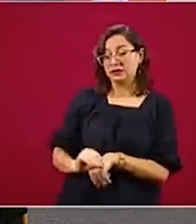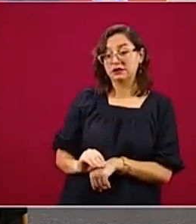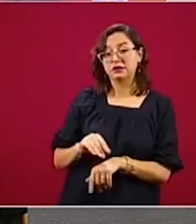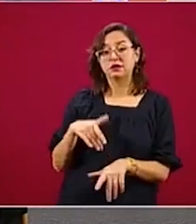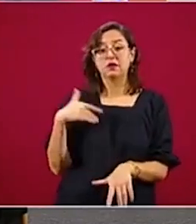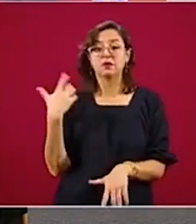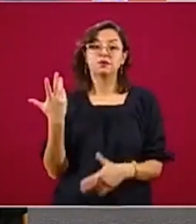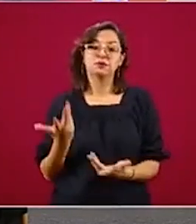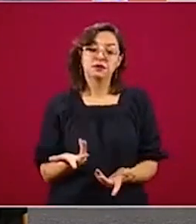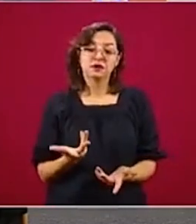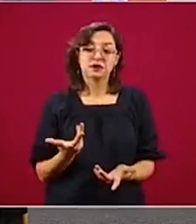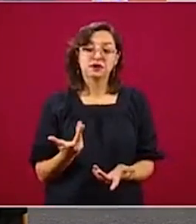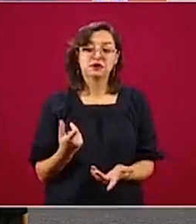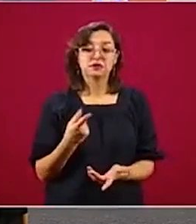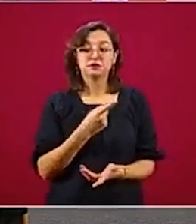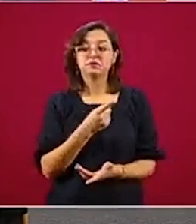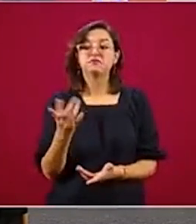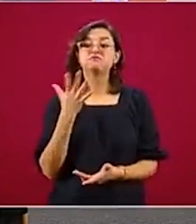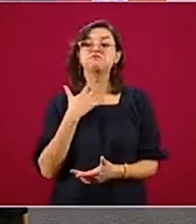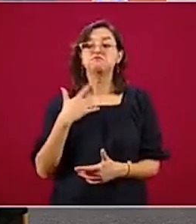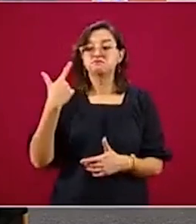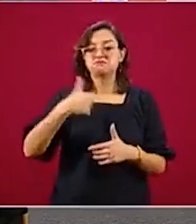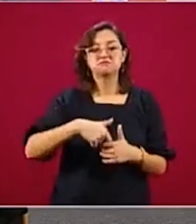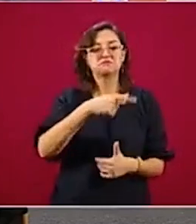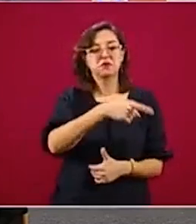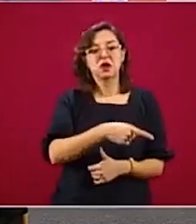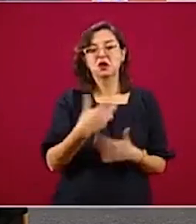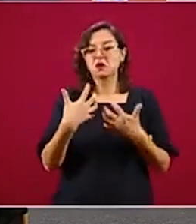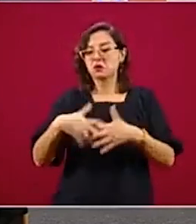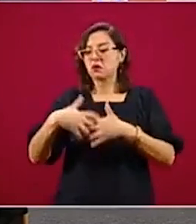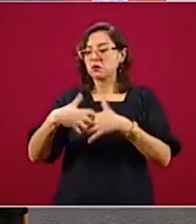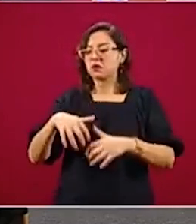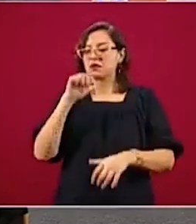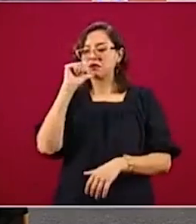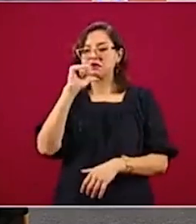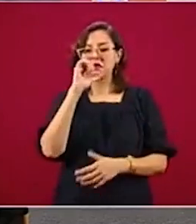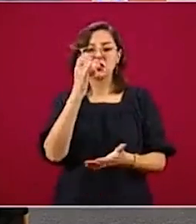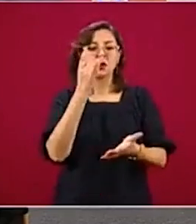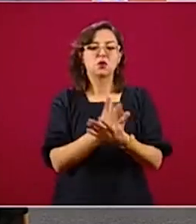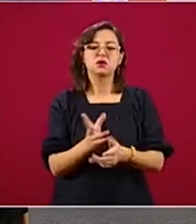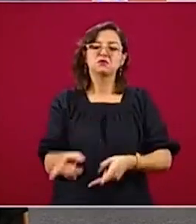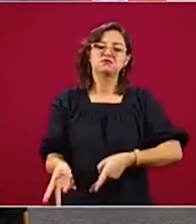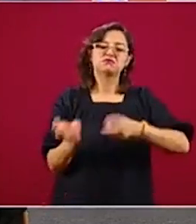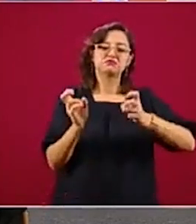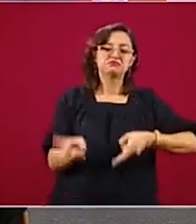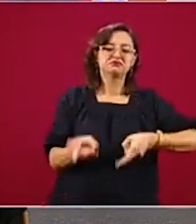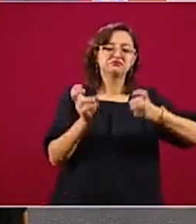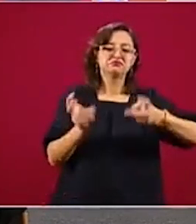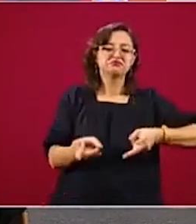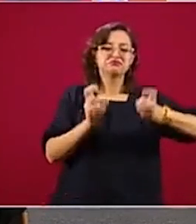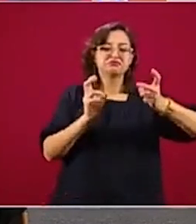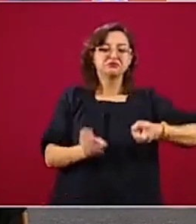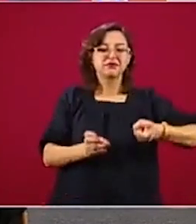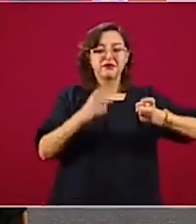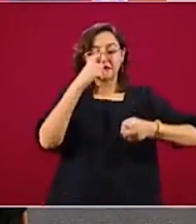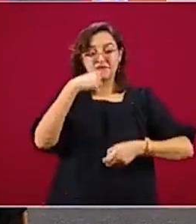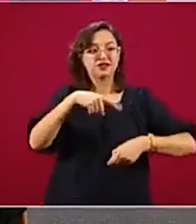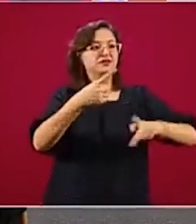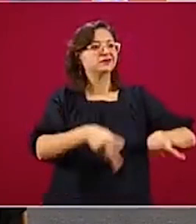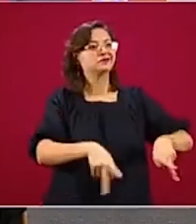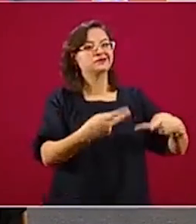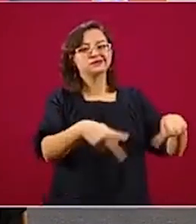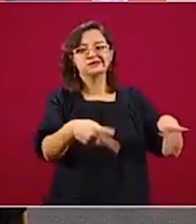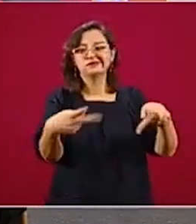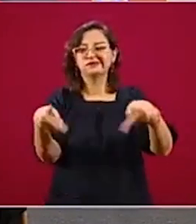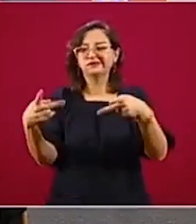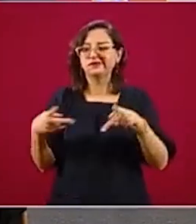no tiene costos de producción simple y sencillamente se extrae de los ductos y se lleva a